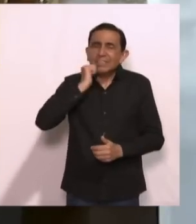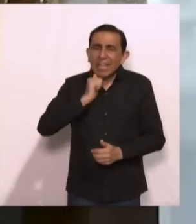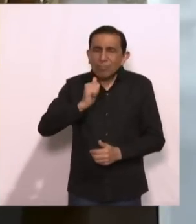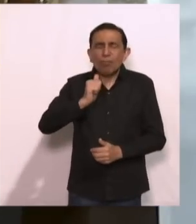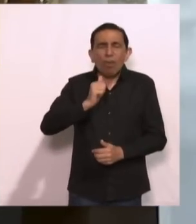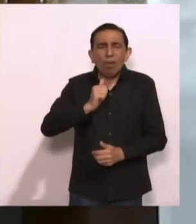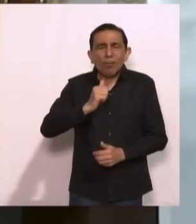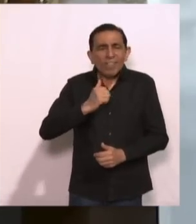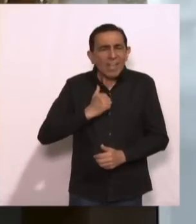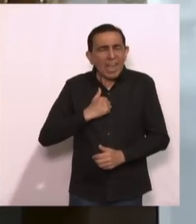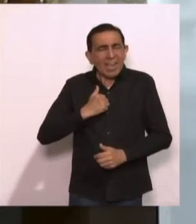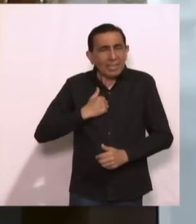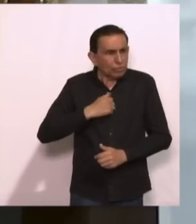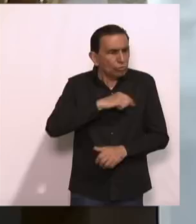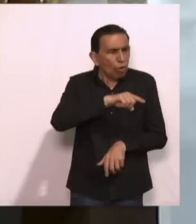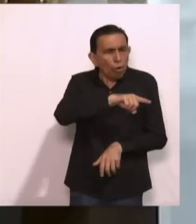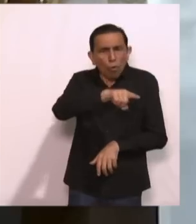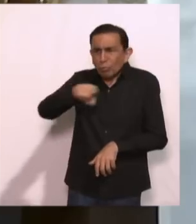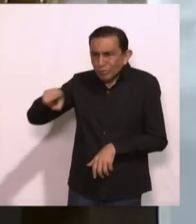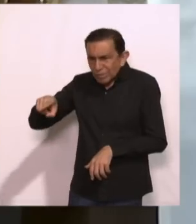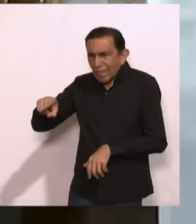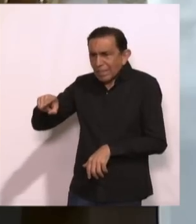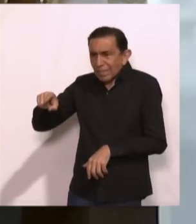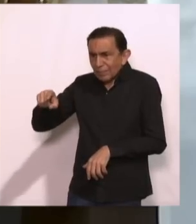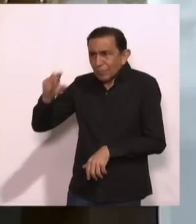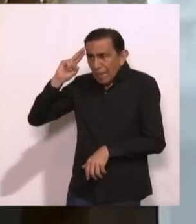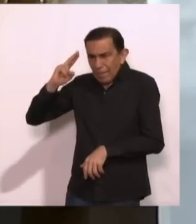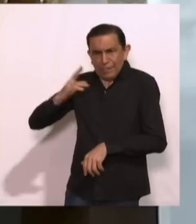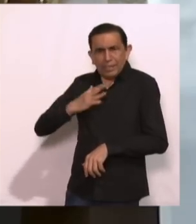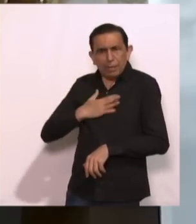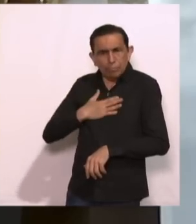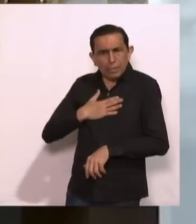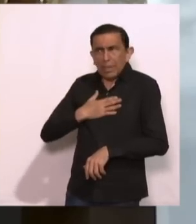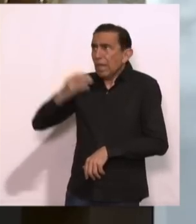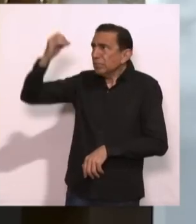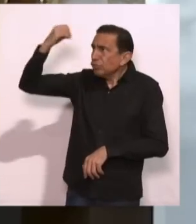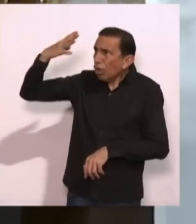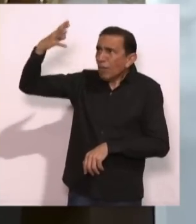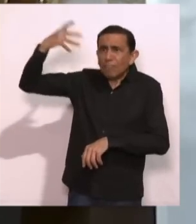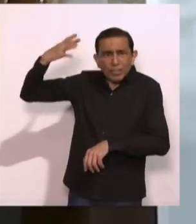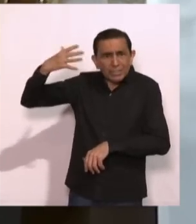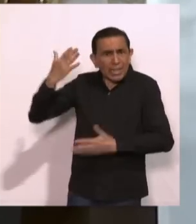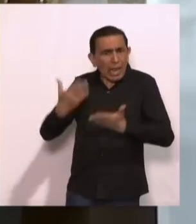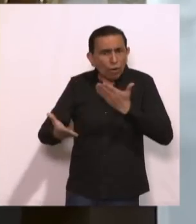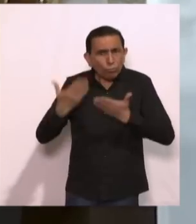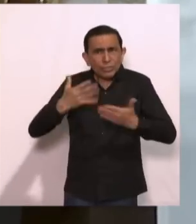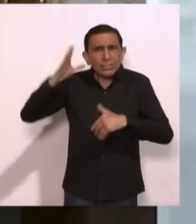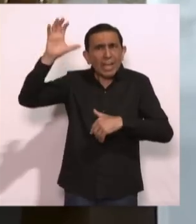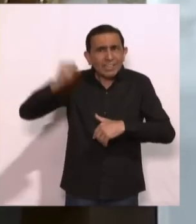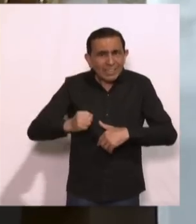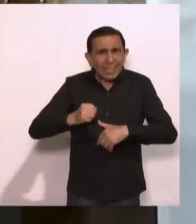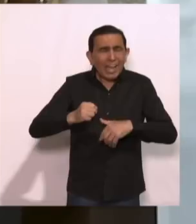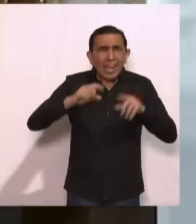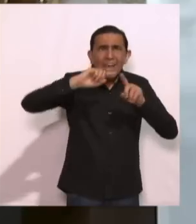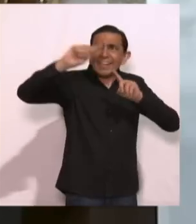rama. Pero ustedes, los que temen mi nombre, brillará el sol de justicia que trae la salud en